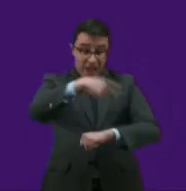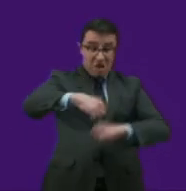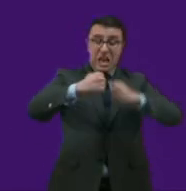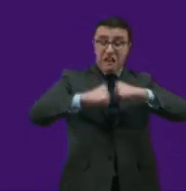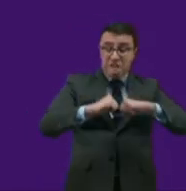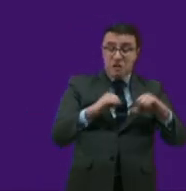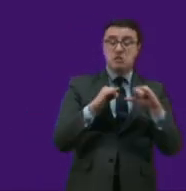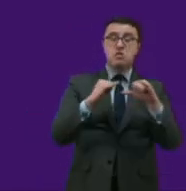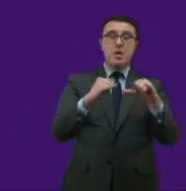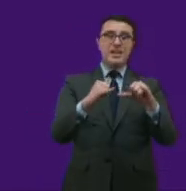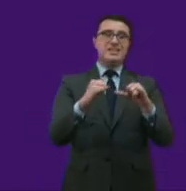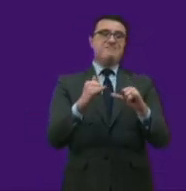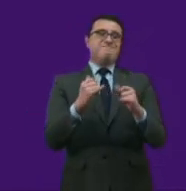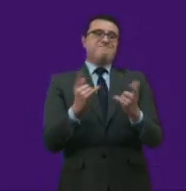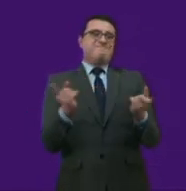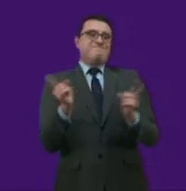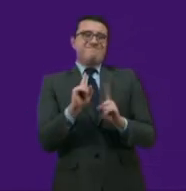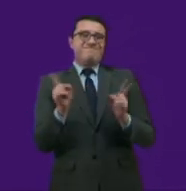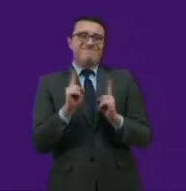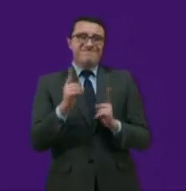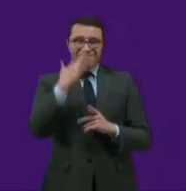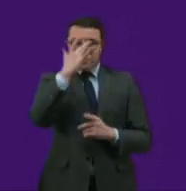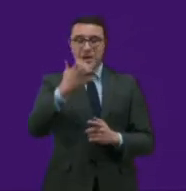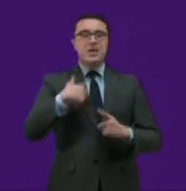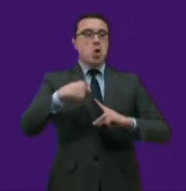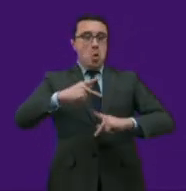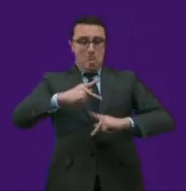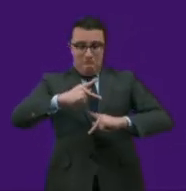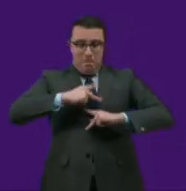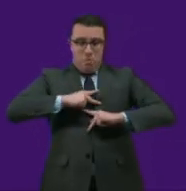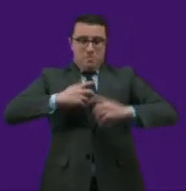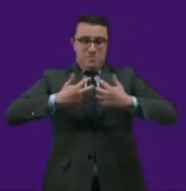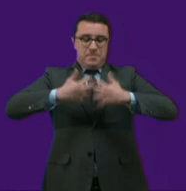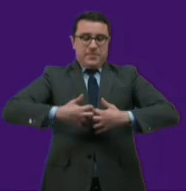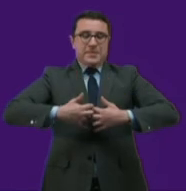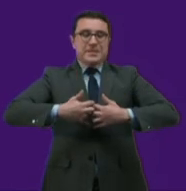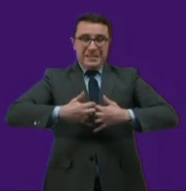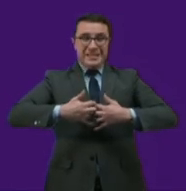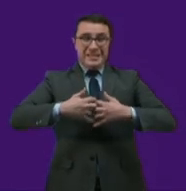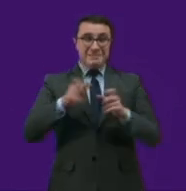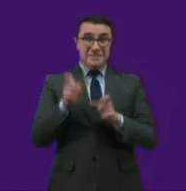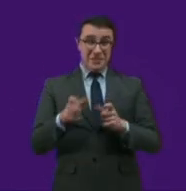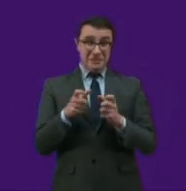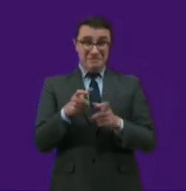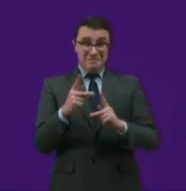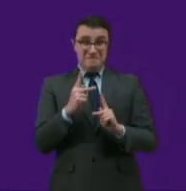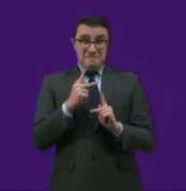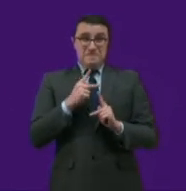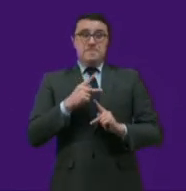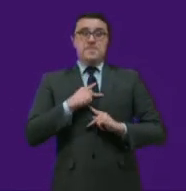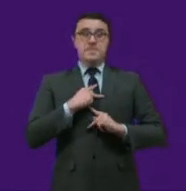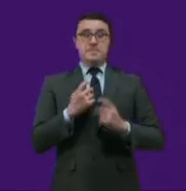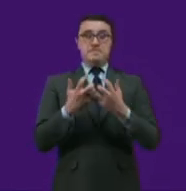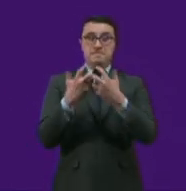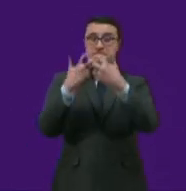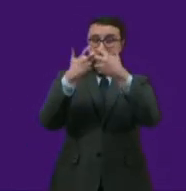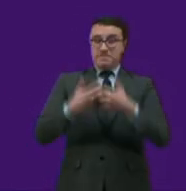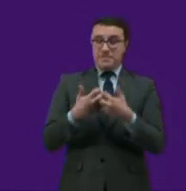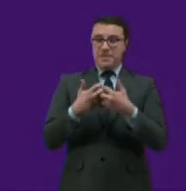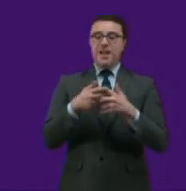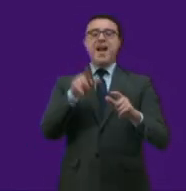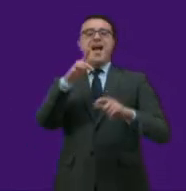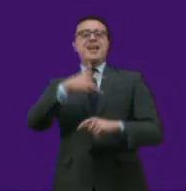pues al final el dueño, como siempre han dicho, el dueño del negocio, el doliente, pues tiene una